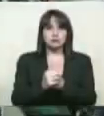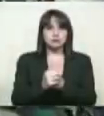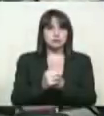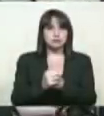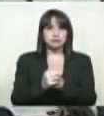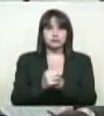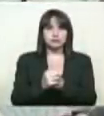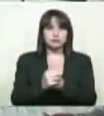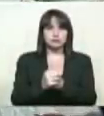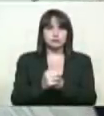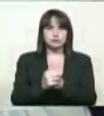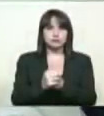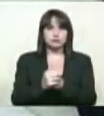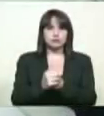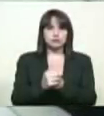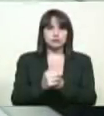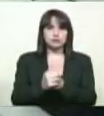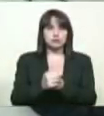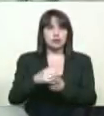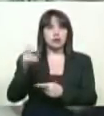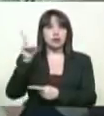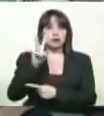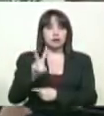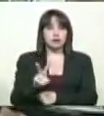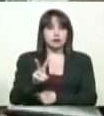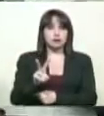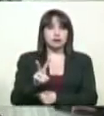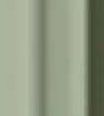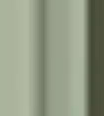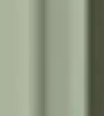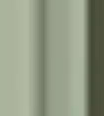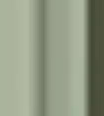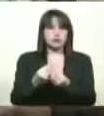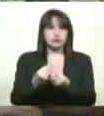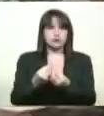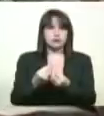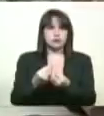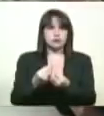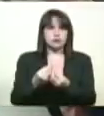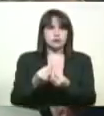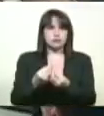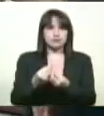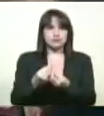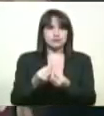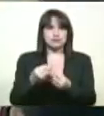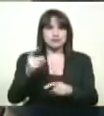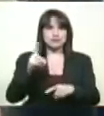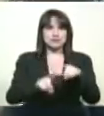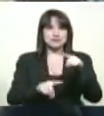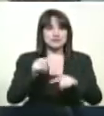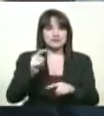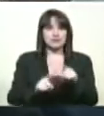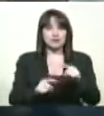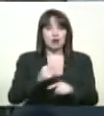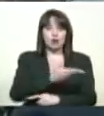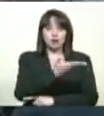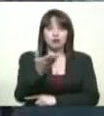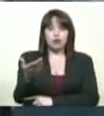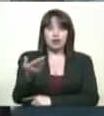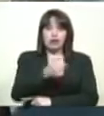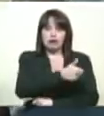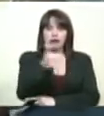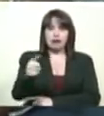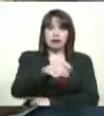venezuela amerita una gran transforma ustedes en cada región están